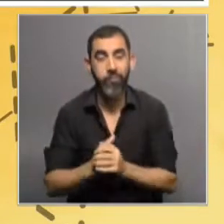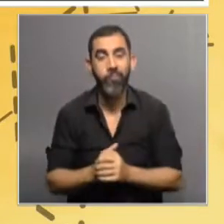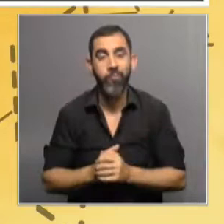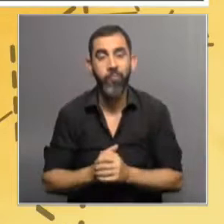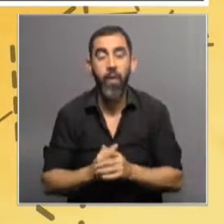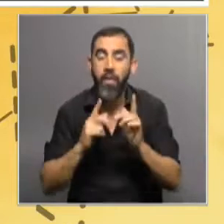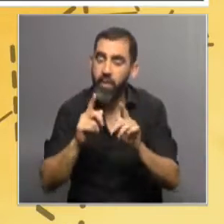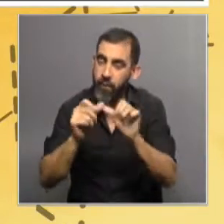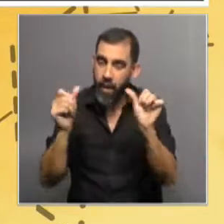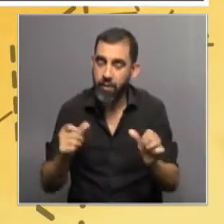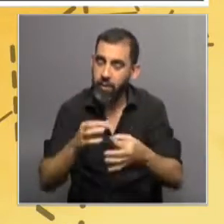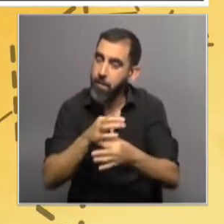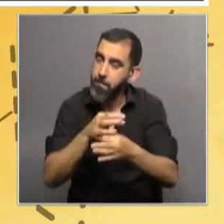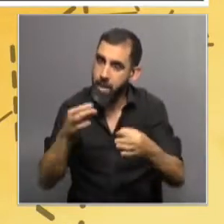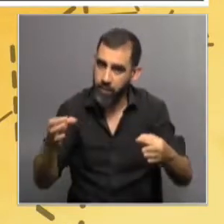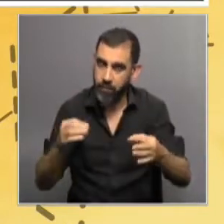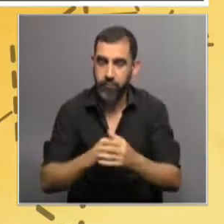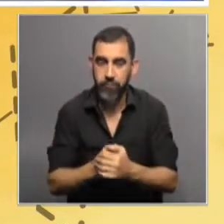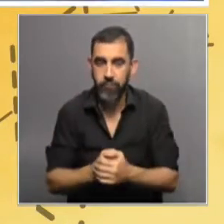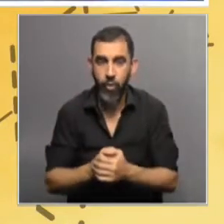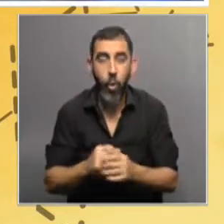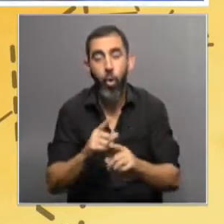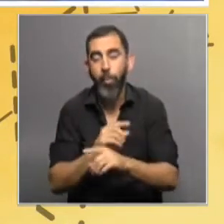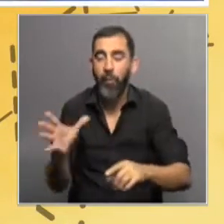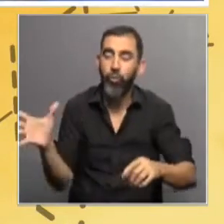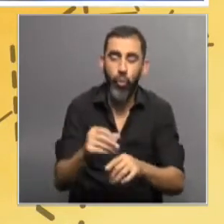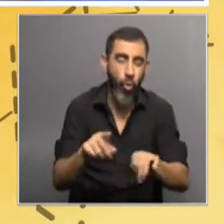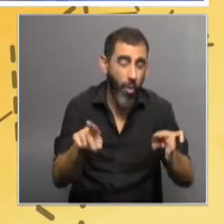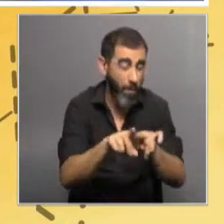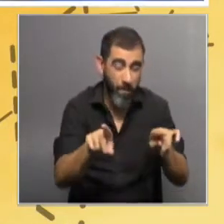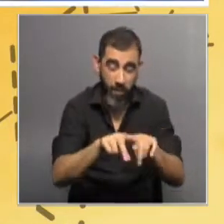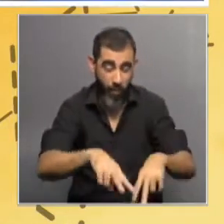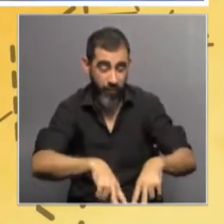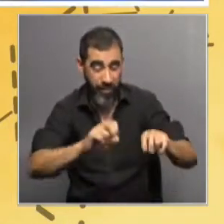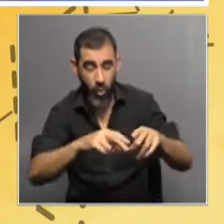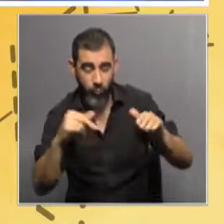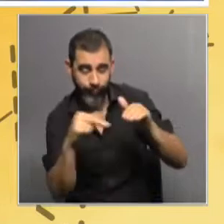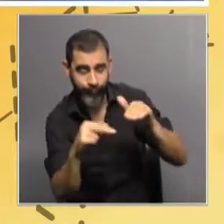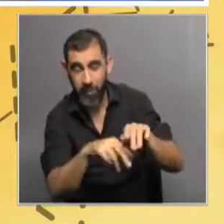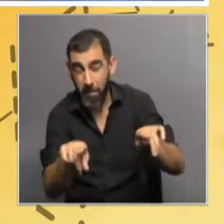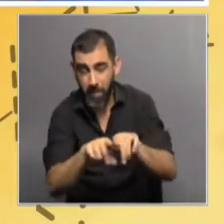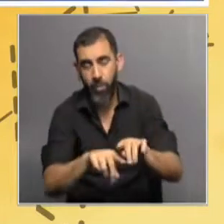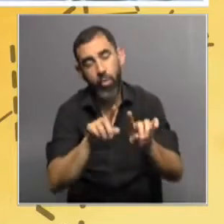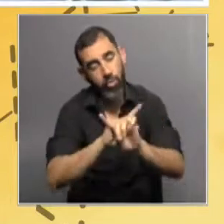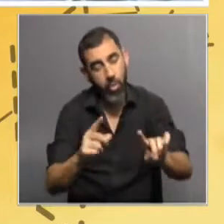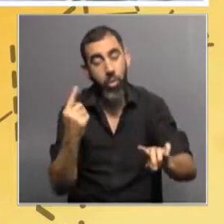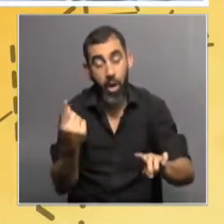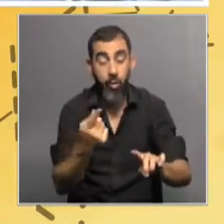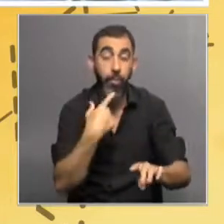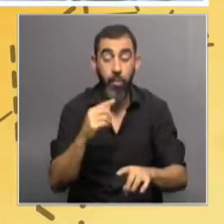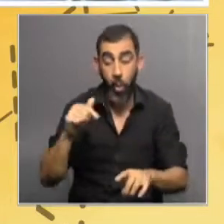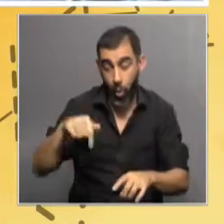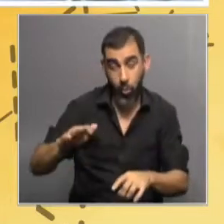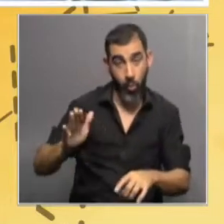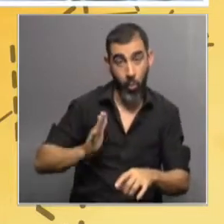tiene que hacerse en forma adecuada. Y no para todas las cosas es el mismo estudio molecular. Entonces, hoy, para las mujeres, tener